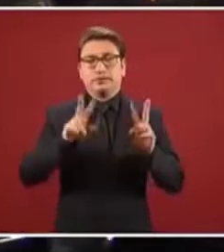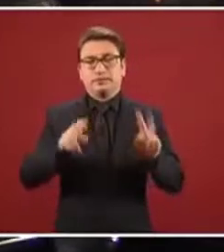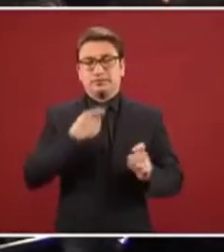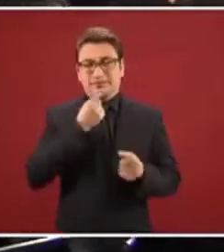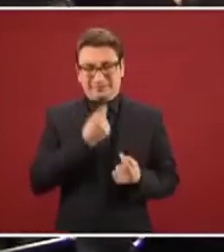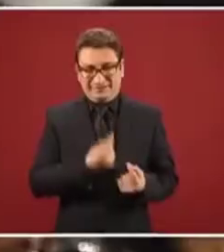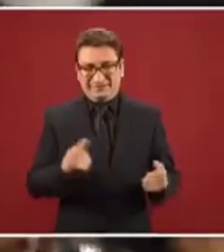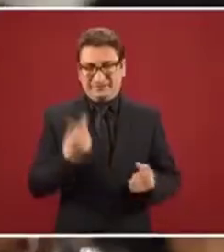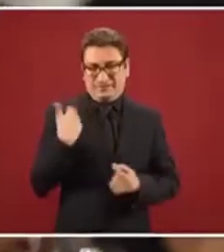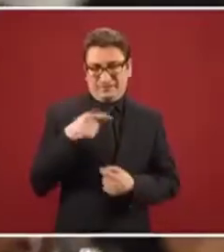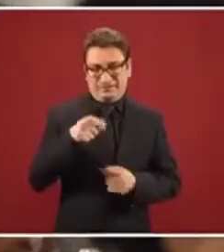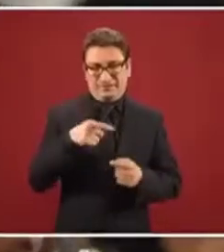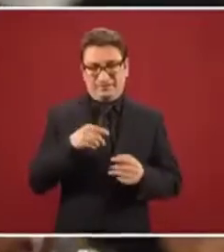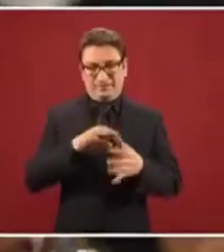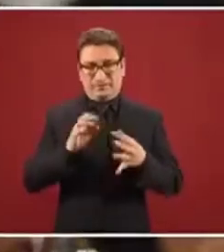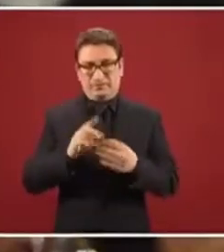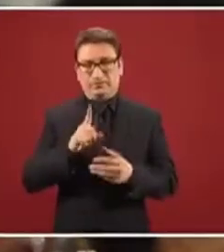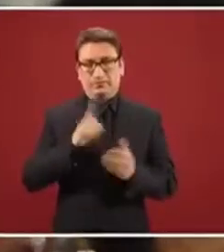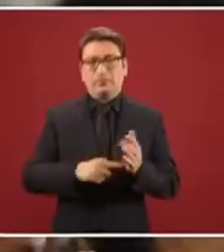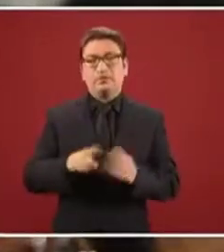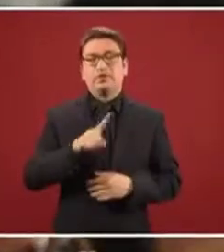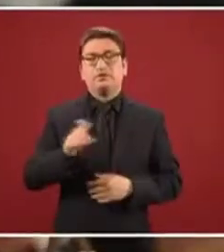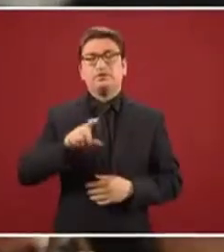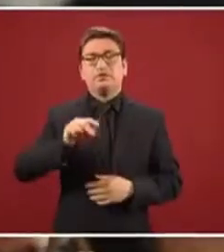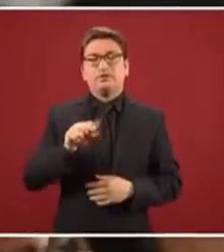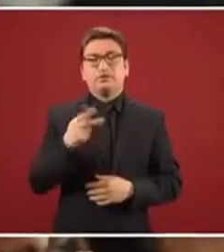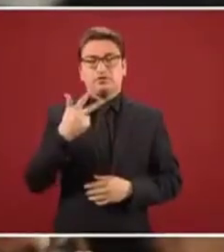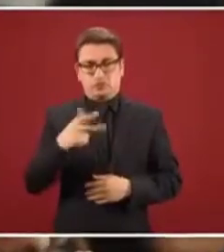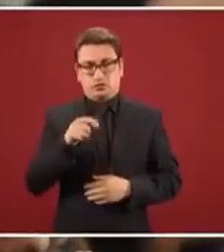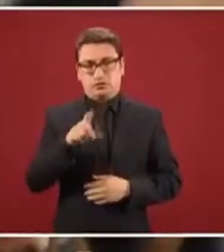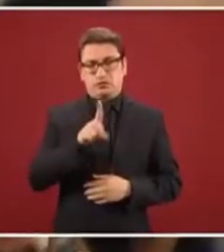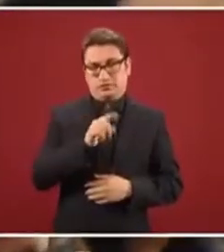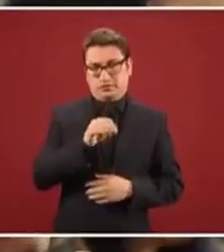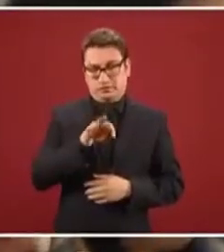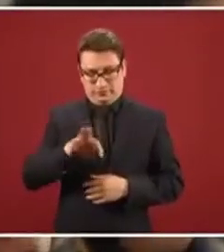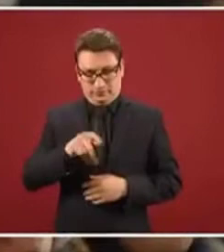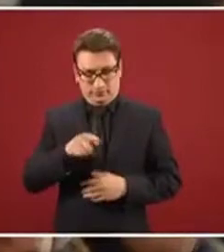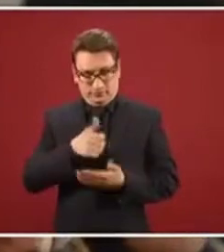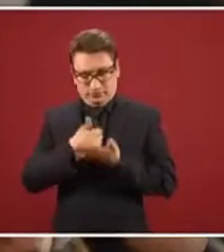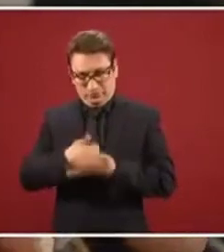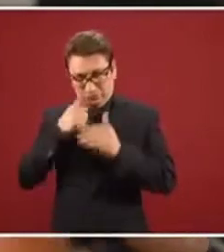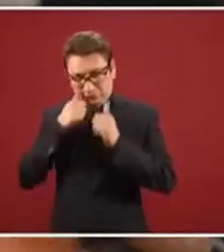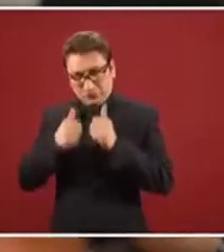ya se ha mencionado que son 1,188 atendidos por lo menos por el Sistema Nacional